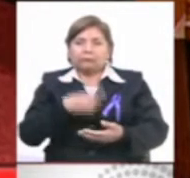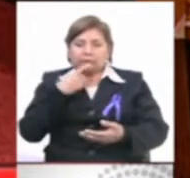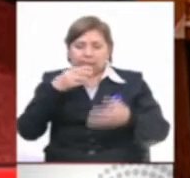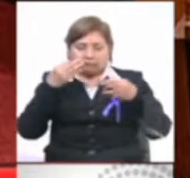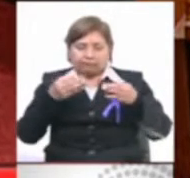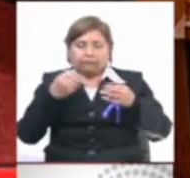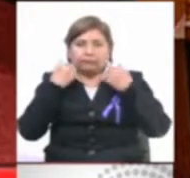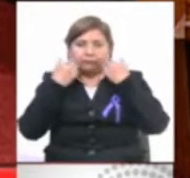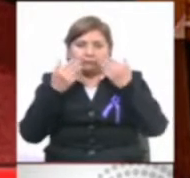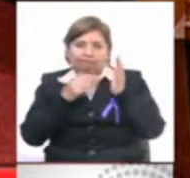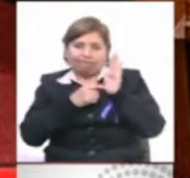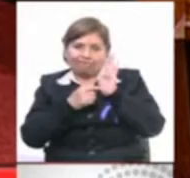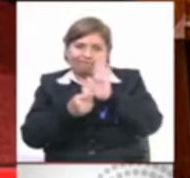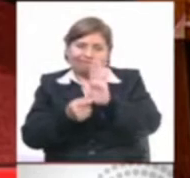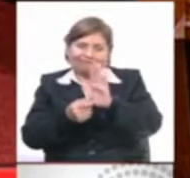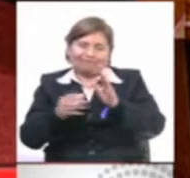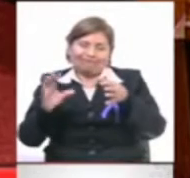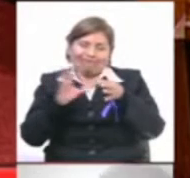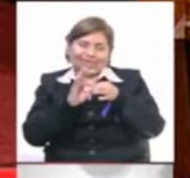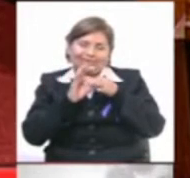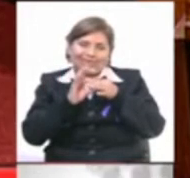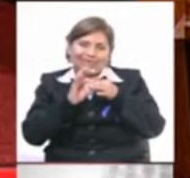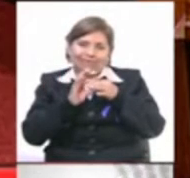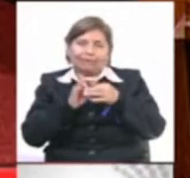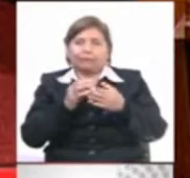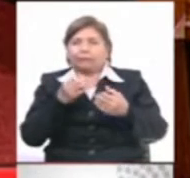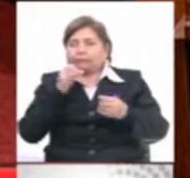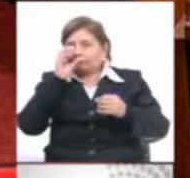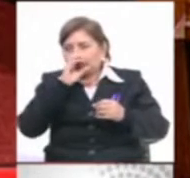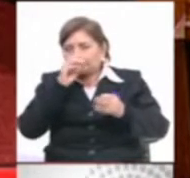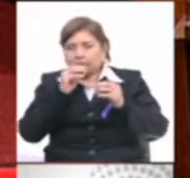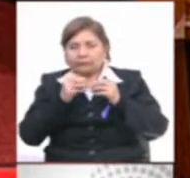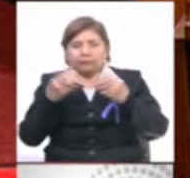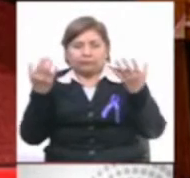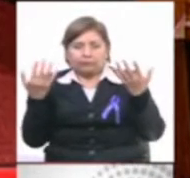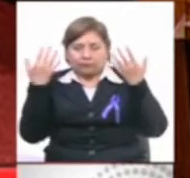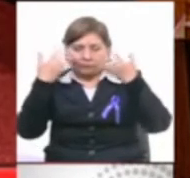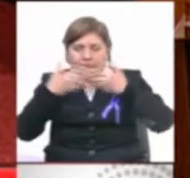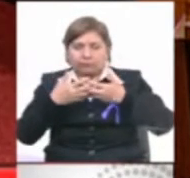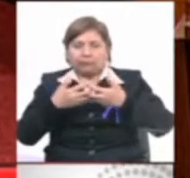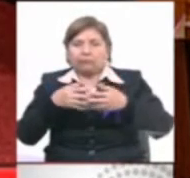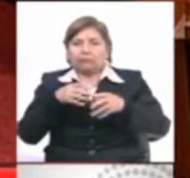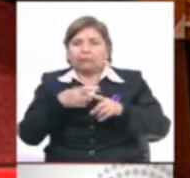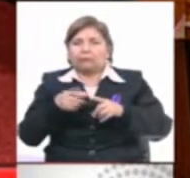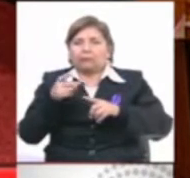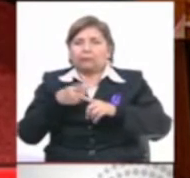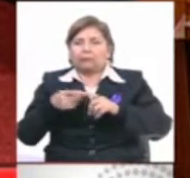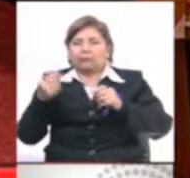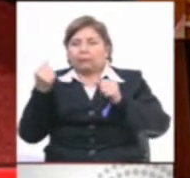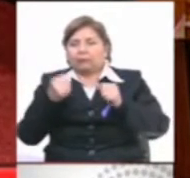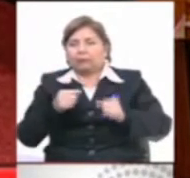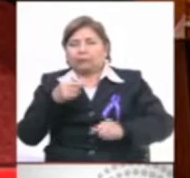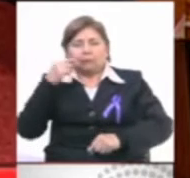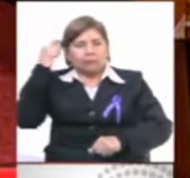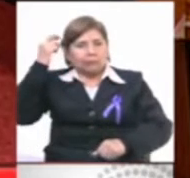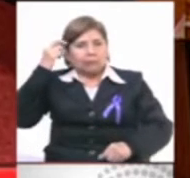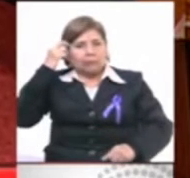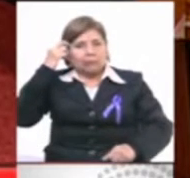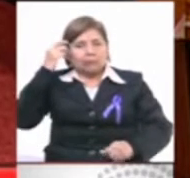la expresión de esa colaboración y búsqueda de consensos con las diferentes fuerzas